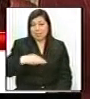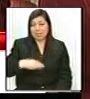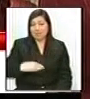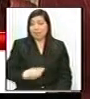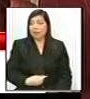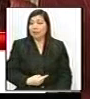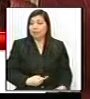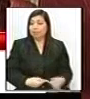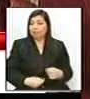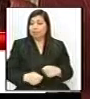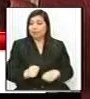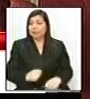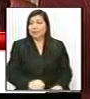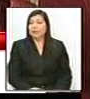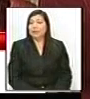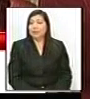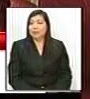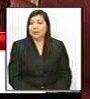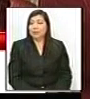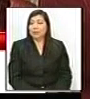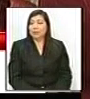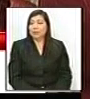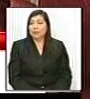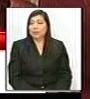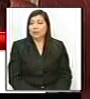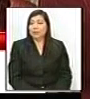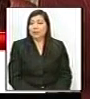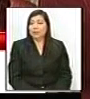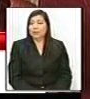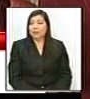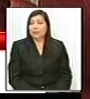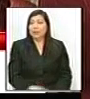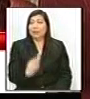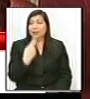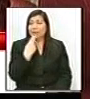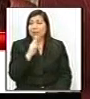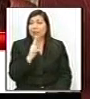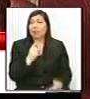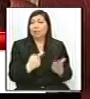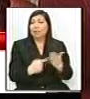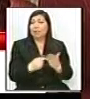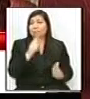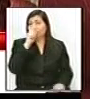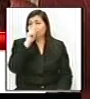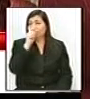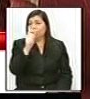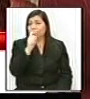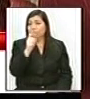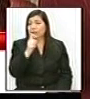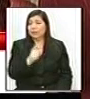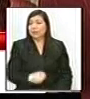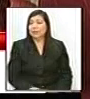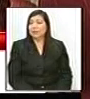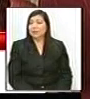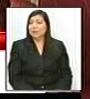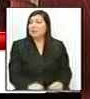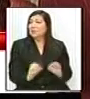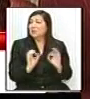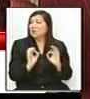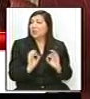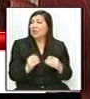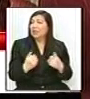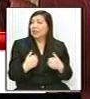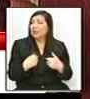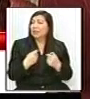se vendió una política de técnicos de lujo, que siempre tiene